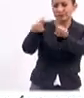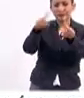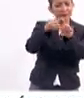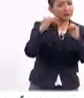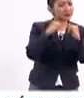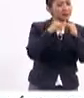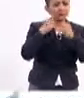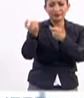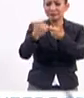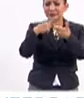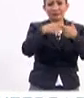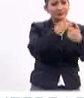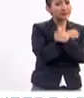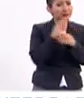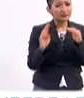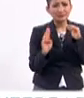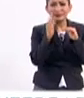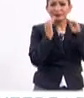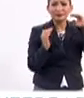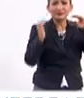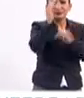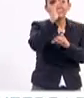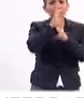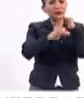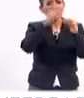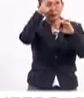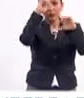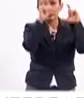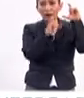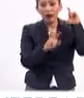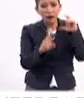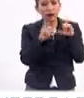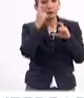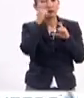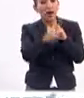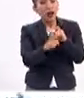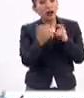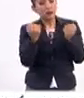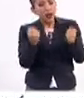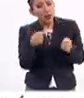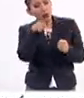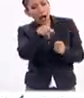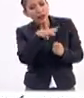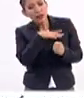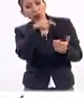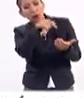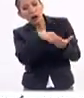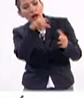diferentes instituciones de educación superior en todo el país para asegurar que hayan